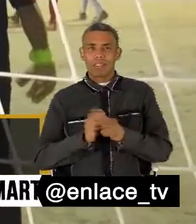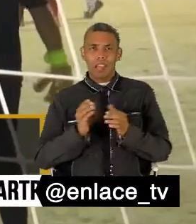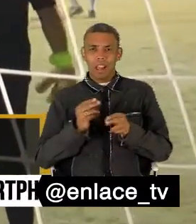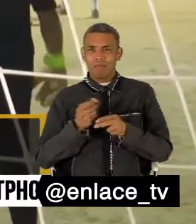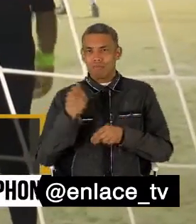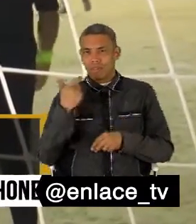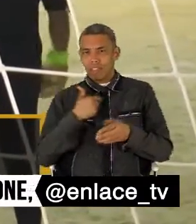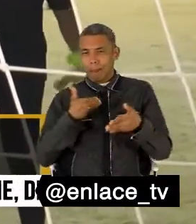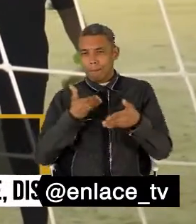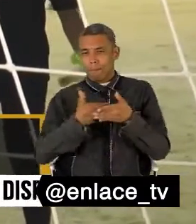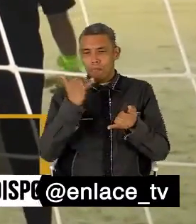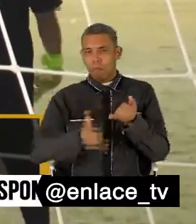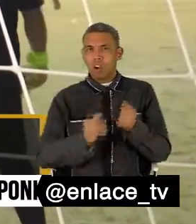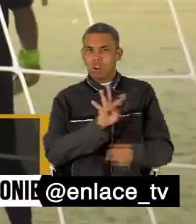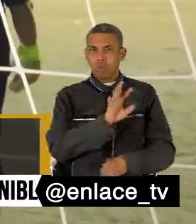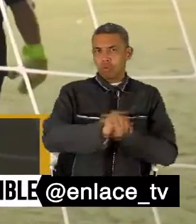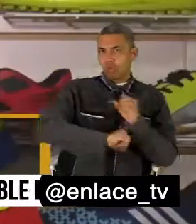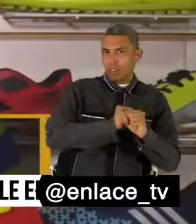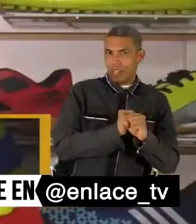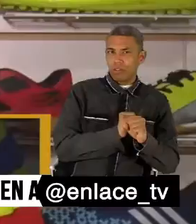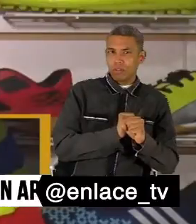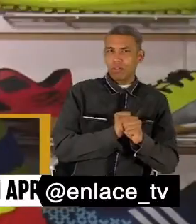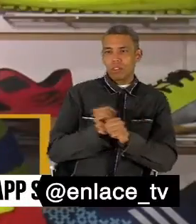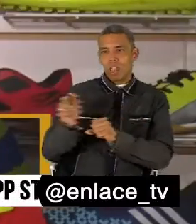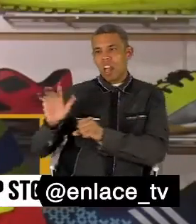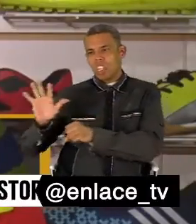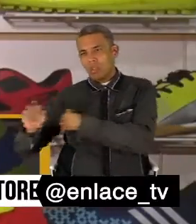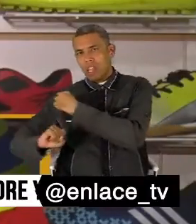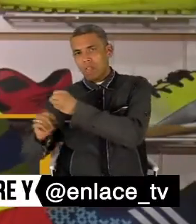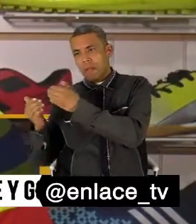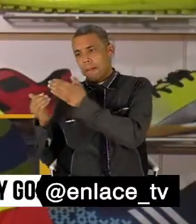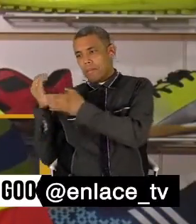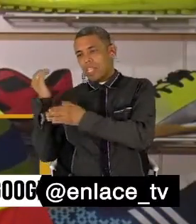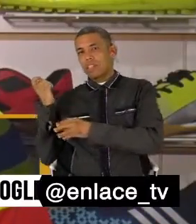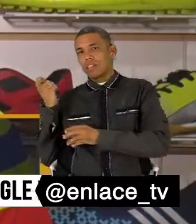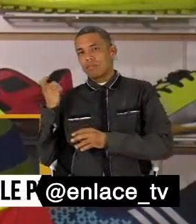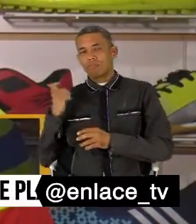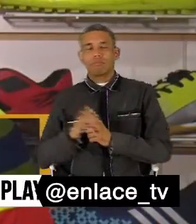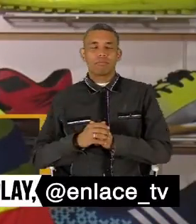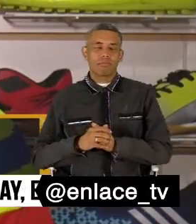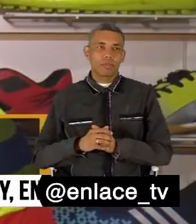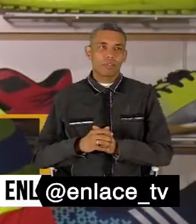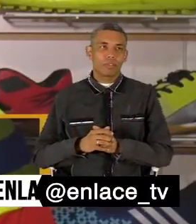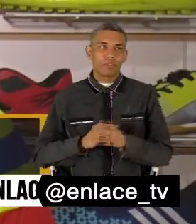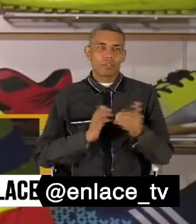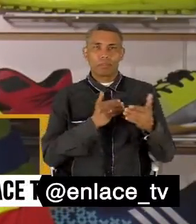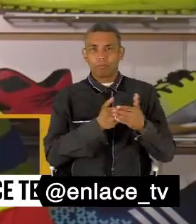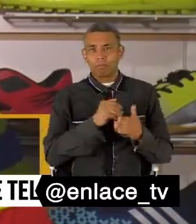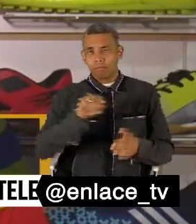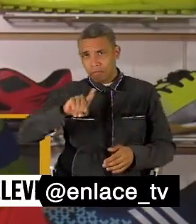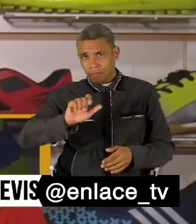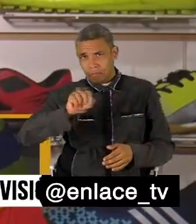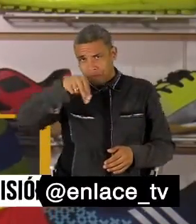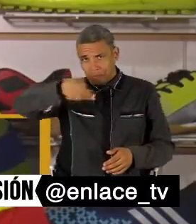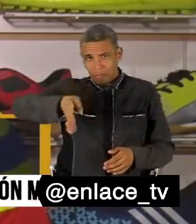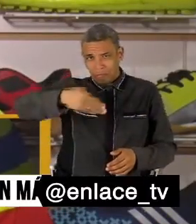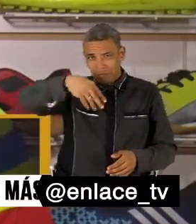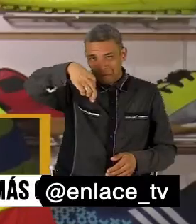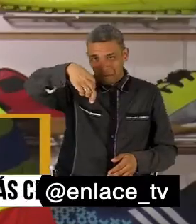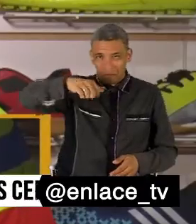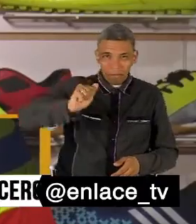de la categoría plus 40. Mayores de 40 años ya jugamos la semifinal donde pues clasificó San Pablo, ya había clasificado